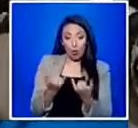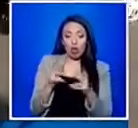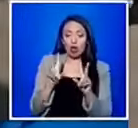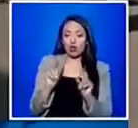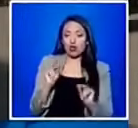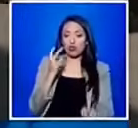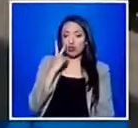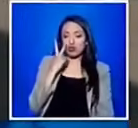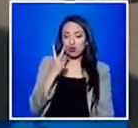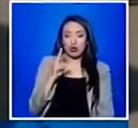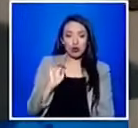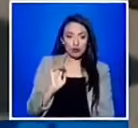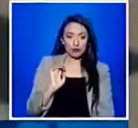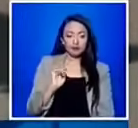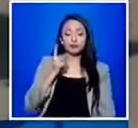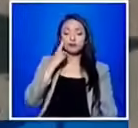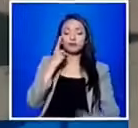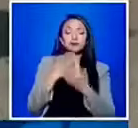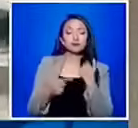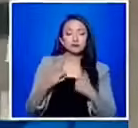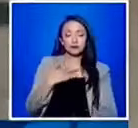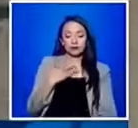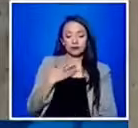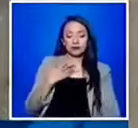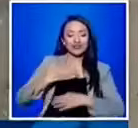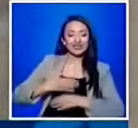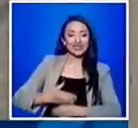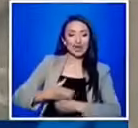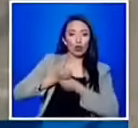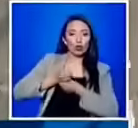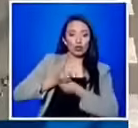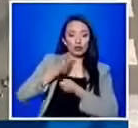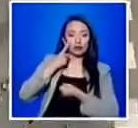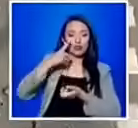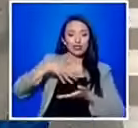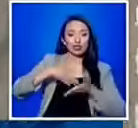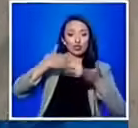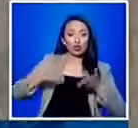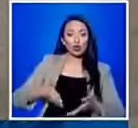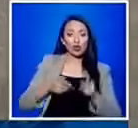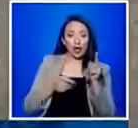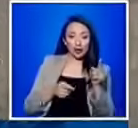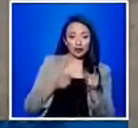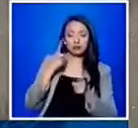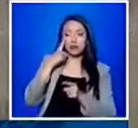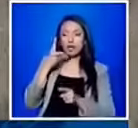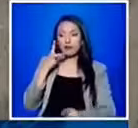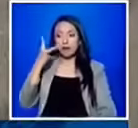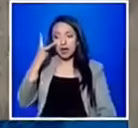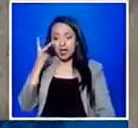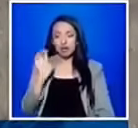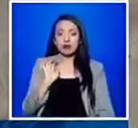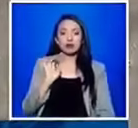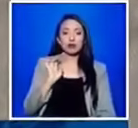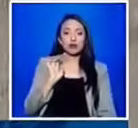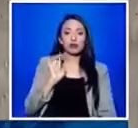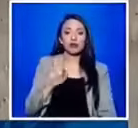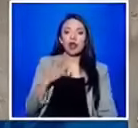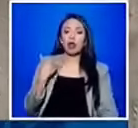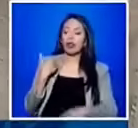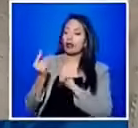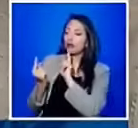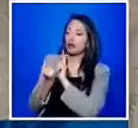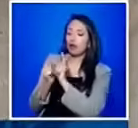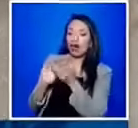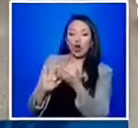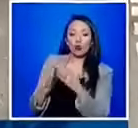educativas para poder dar esa sensación de seguridad, sobre todo a los estudiantes, a los padres de familia, de tener ese